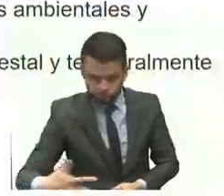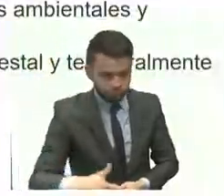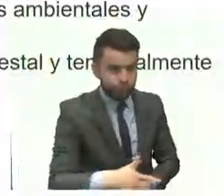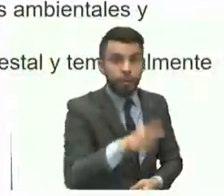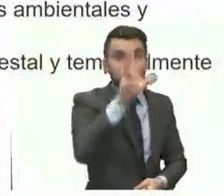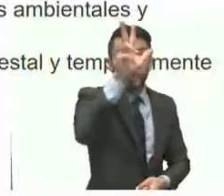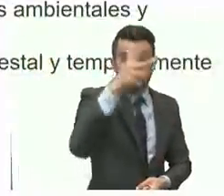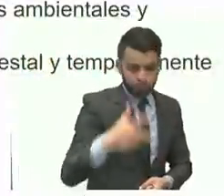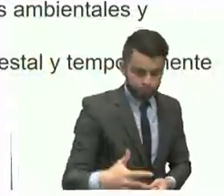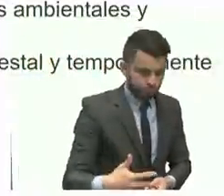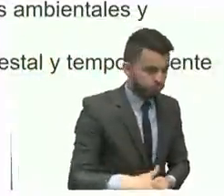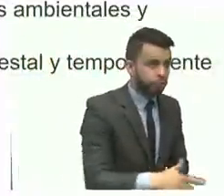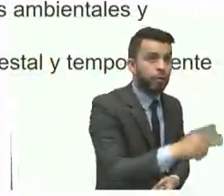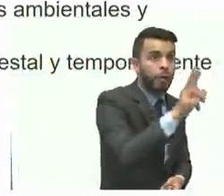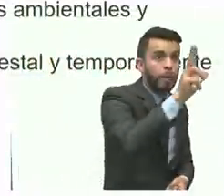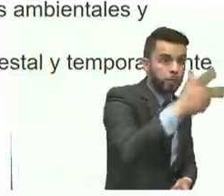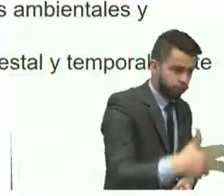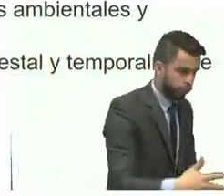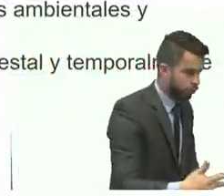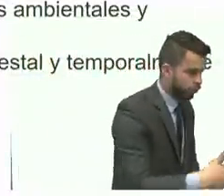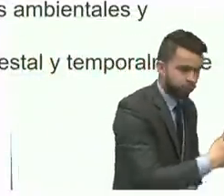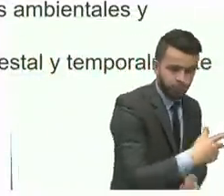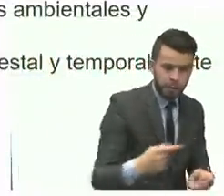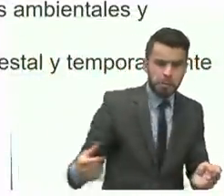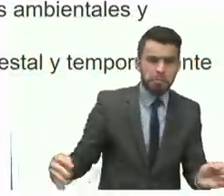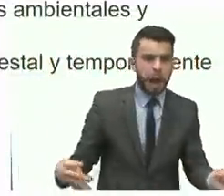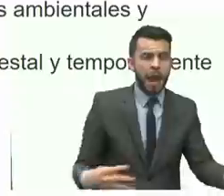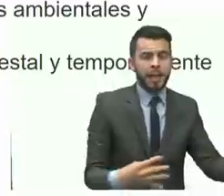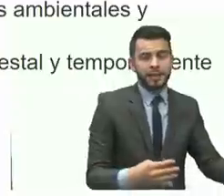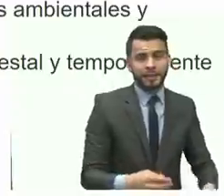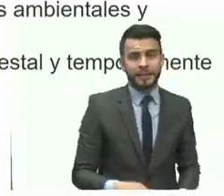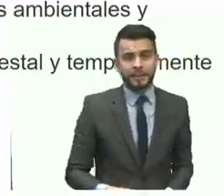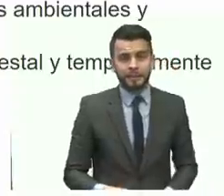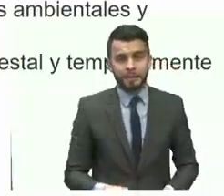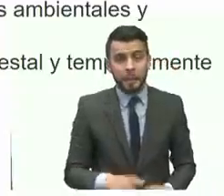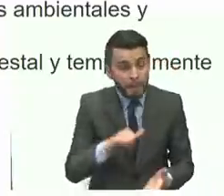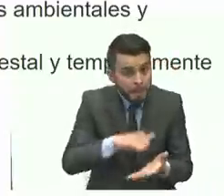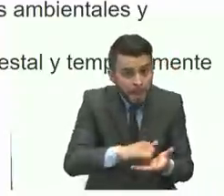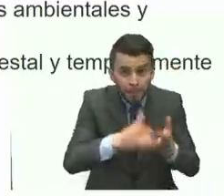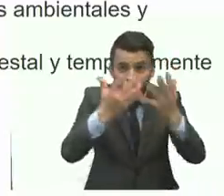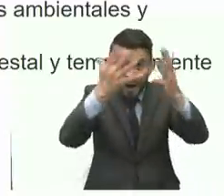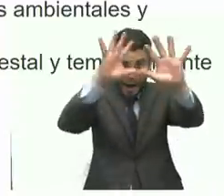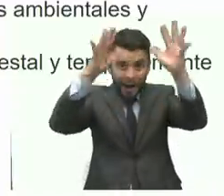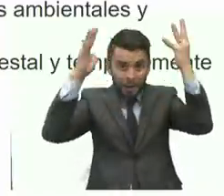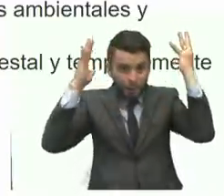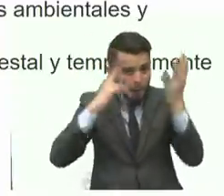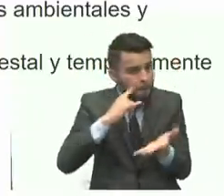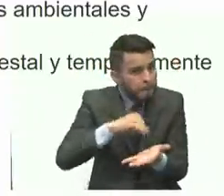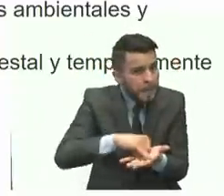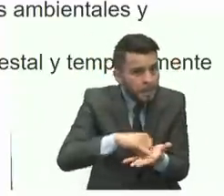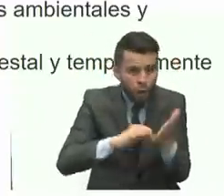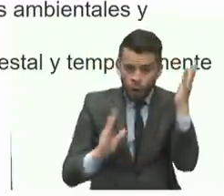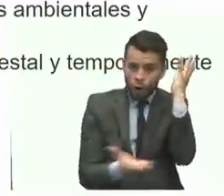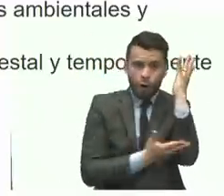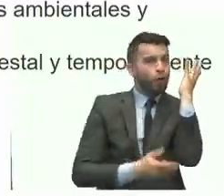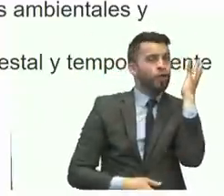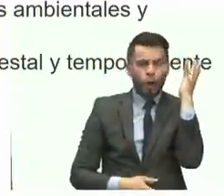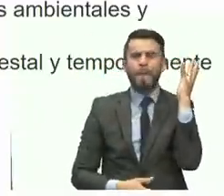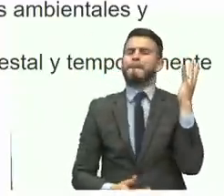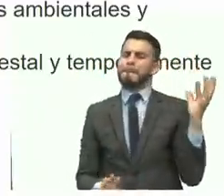Además, no solo vamos a conservar el número de árboles que hay hoy, sino que vamos a ampliar el número de árboles que hay